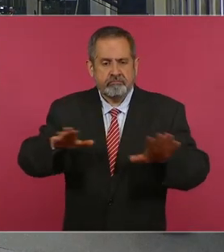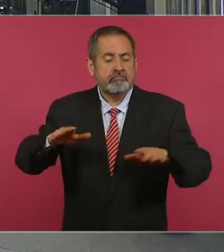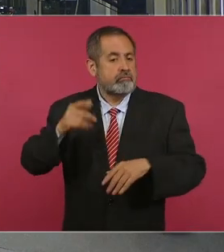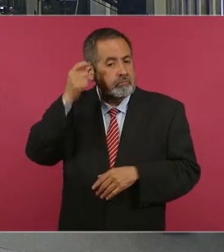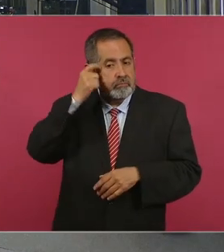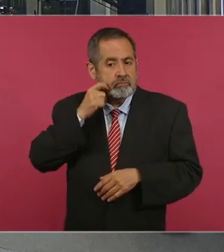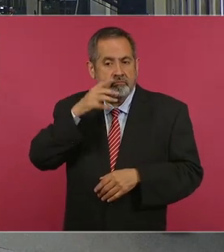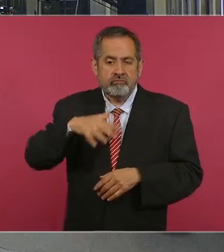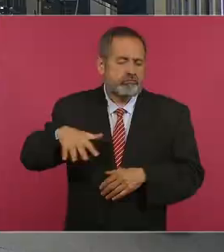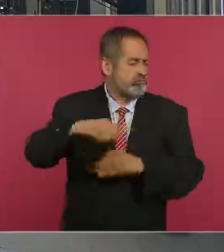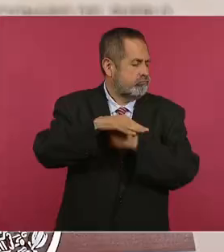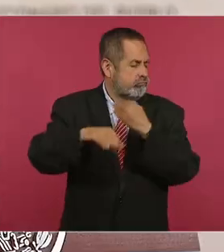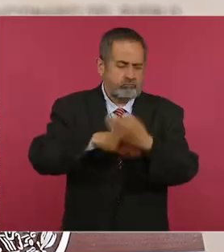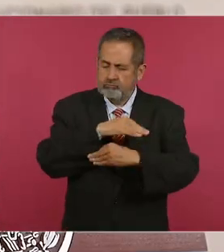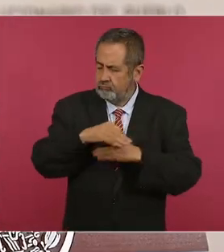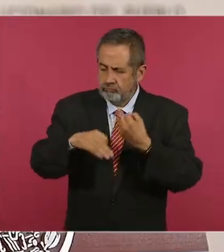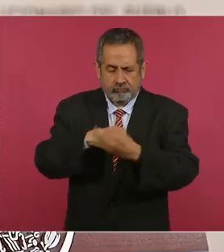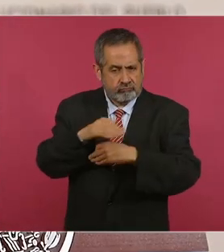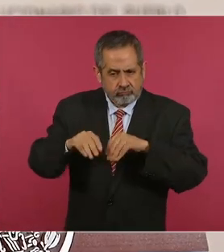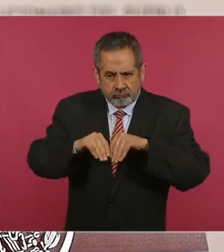Guerrero. Todos los